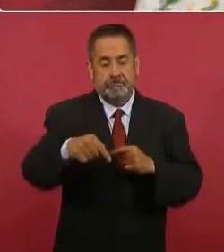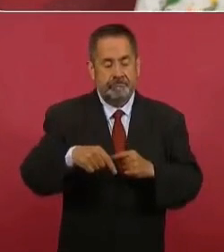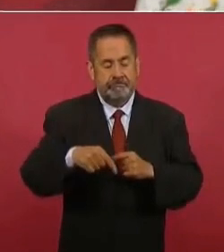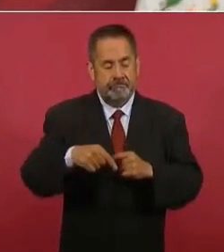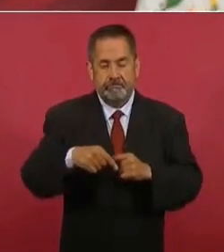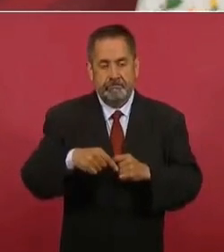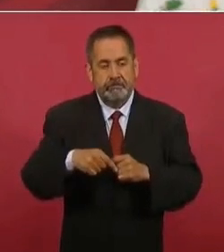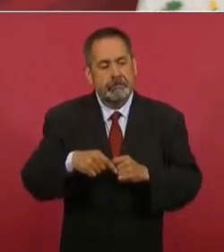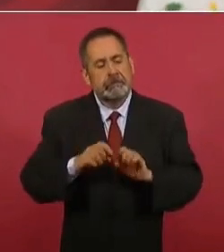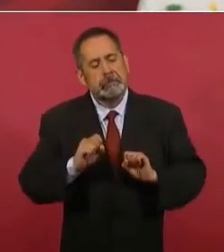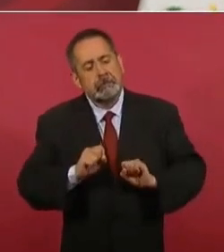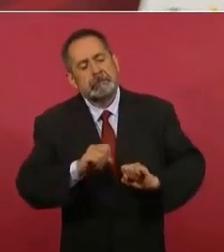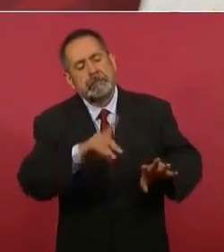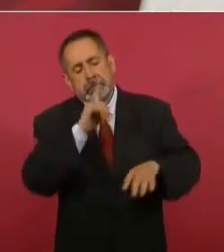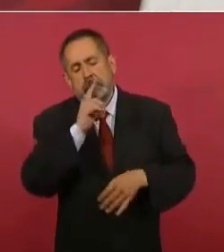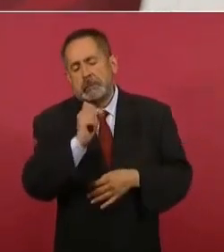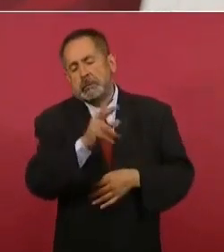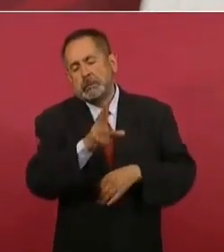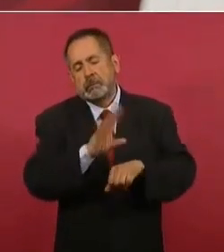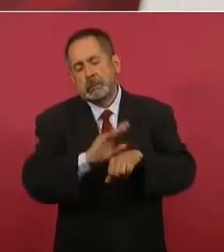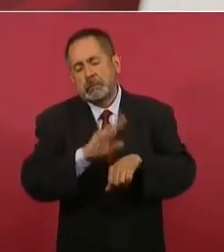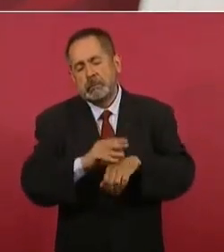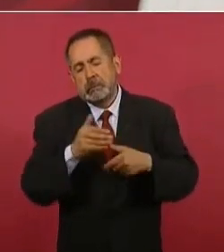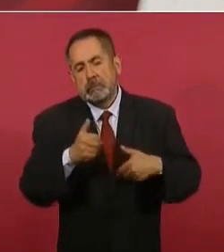se va a permitir